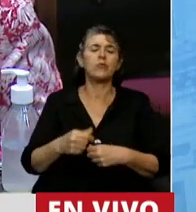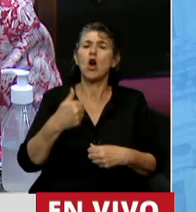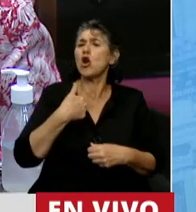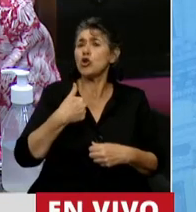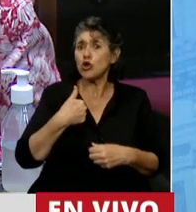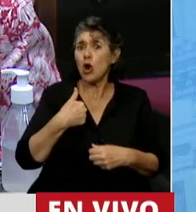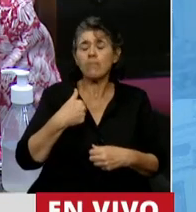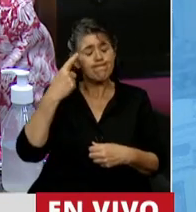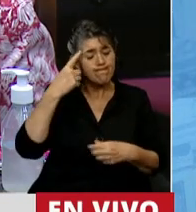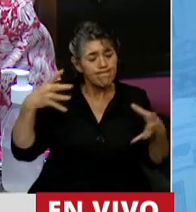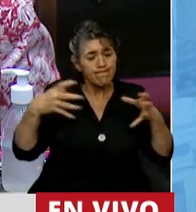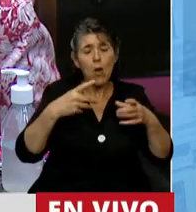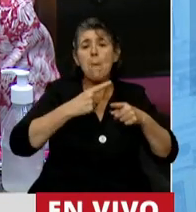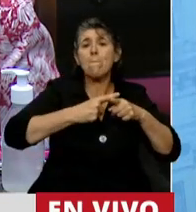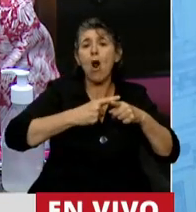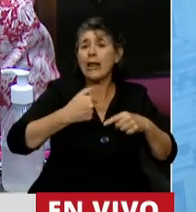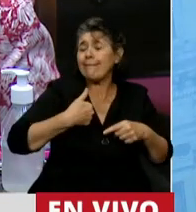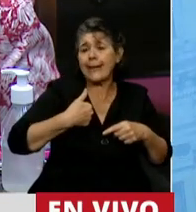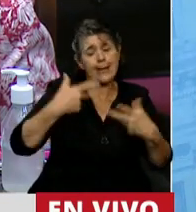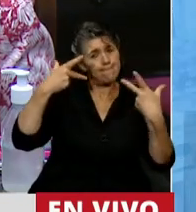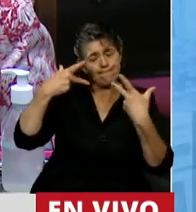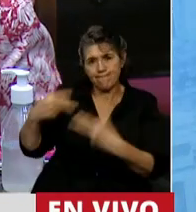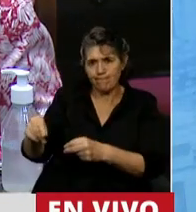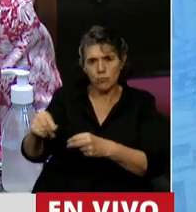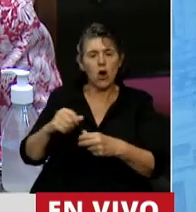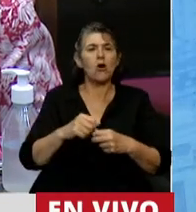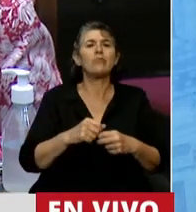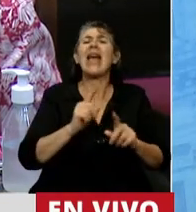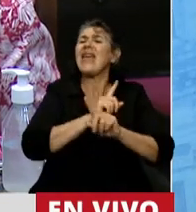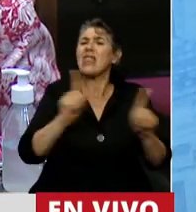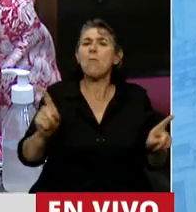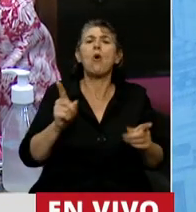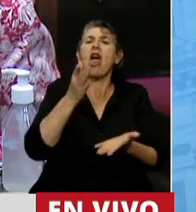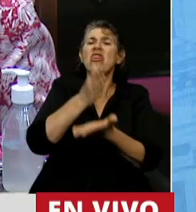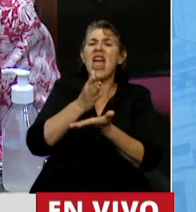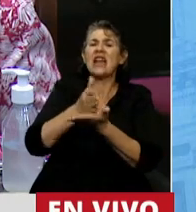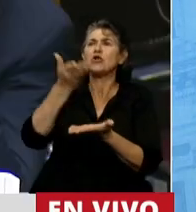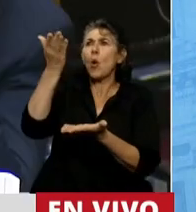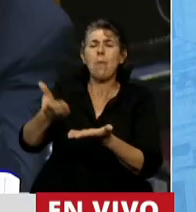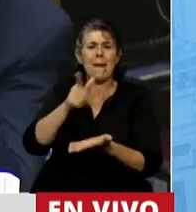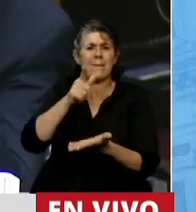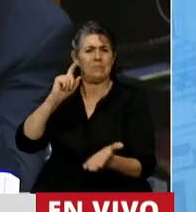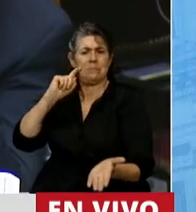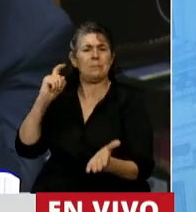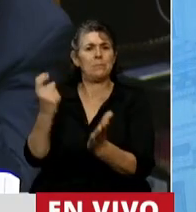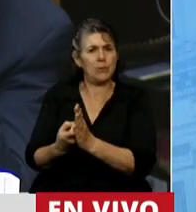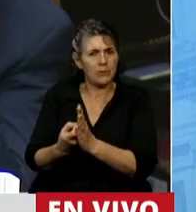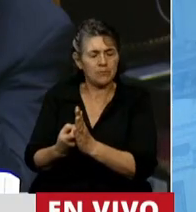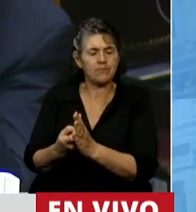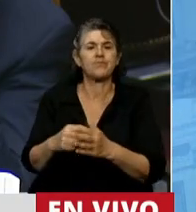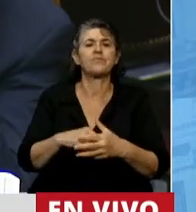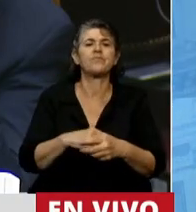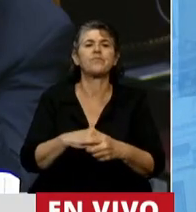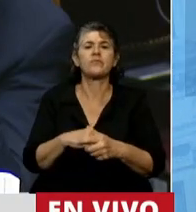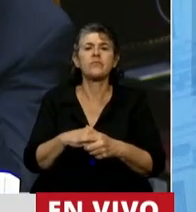y humanas aprobar una ley que destile en su articulado el patrón del pensamiento único,